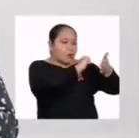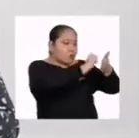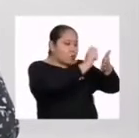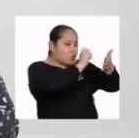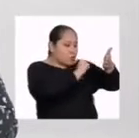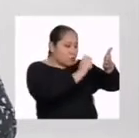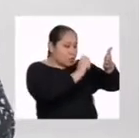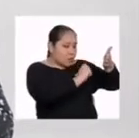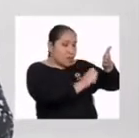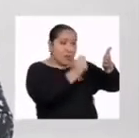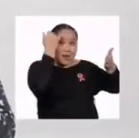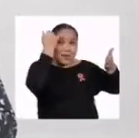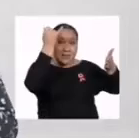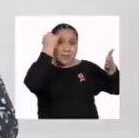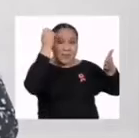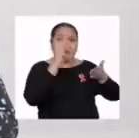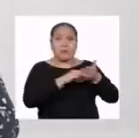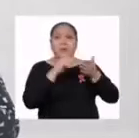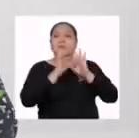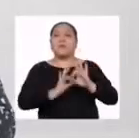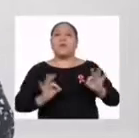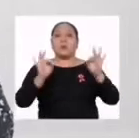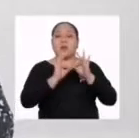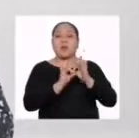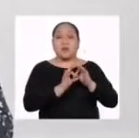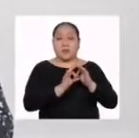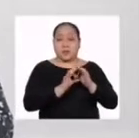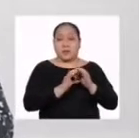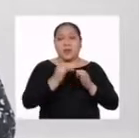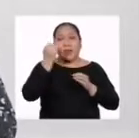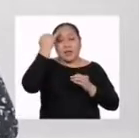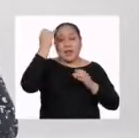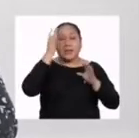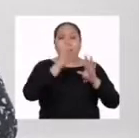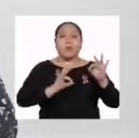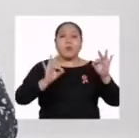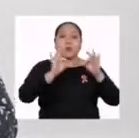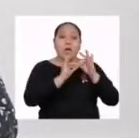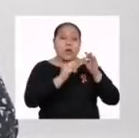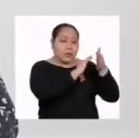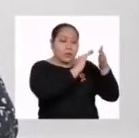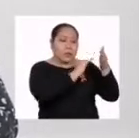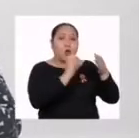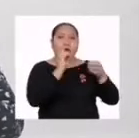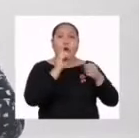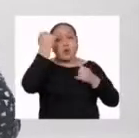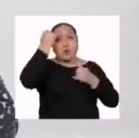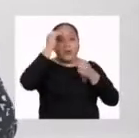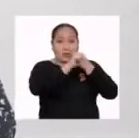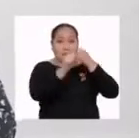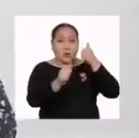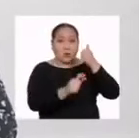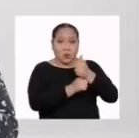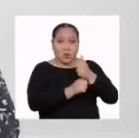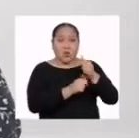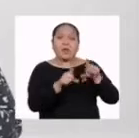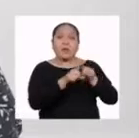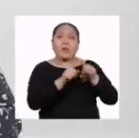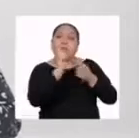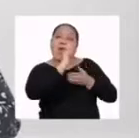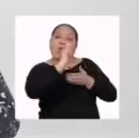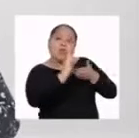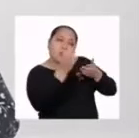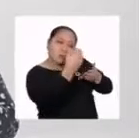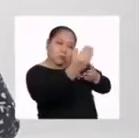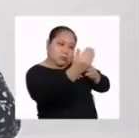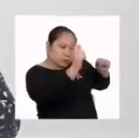resaltar las ideas principales y secundarias con colores distintos, así como hacer anotaciones en los márgenes para